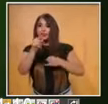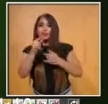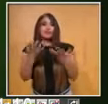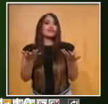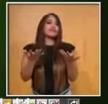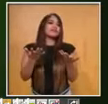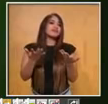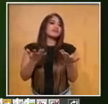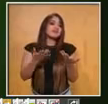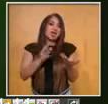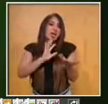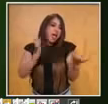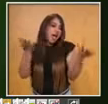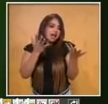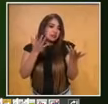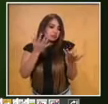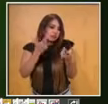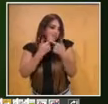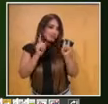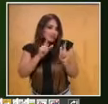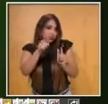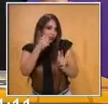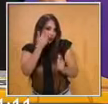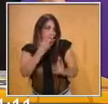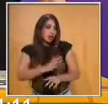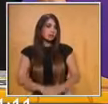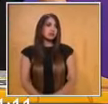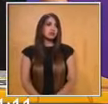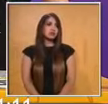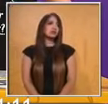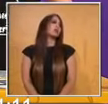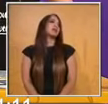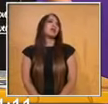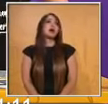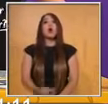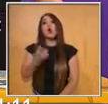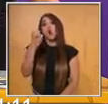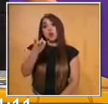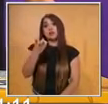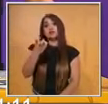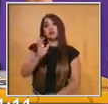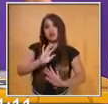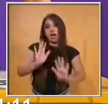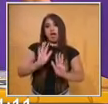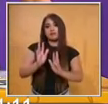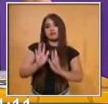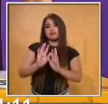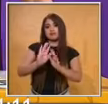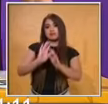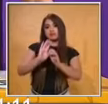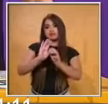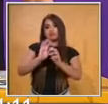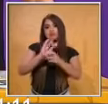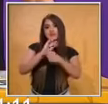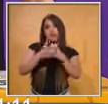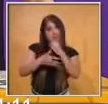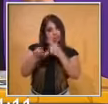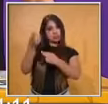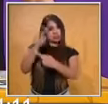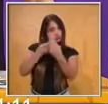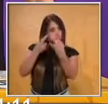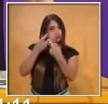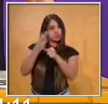trabajo en tu tiempo libre. Bueno, pues con esto, pequeños, nos vamos a un corte, nada más recordándote los materiales que